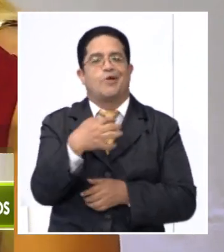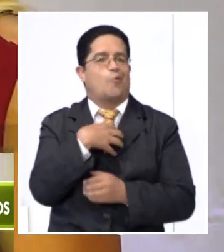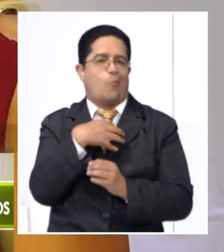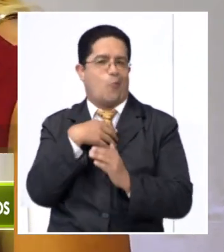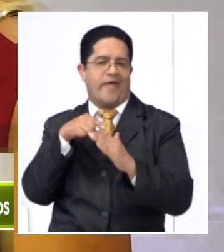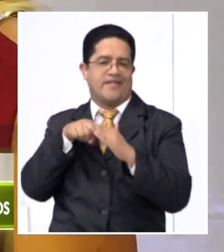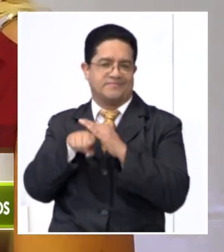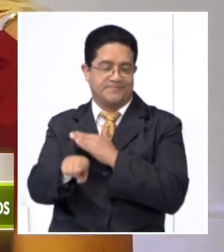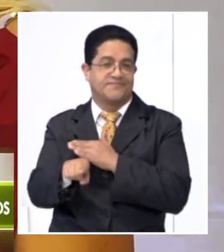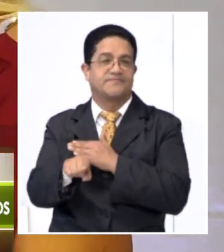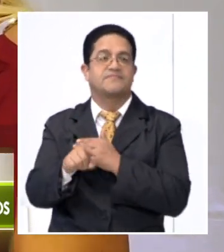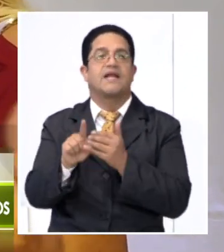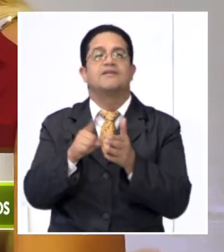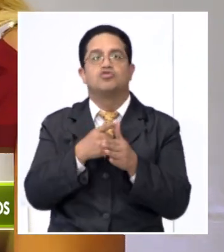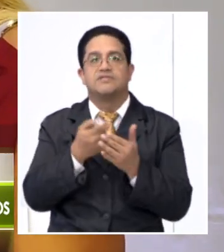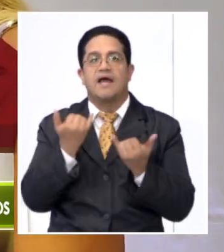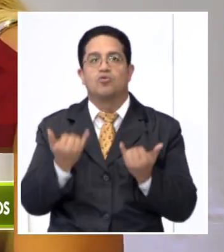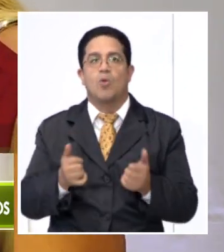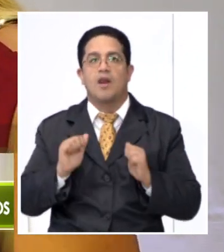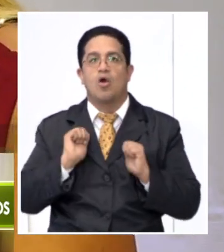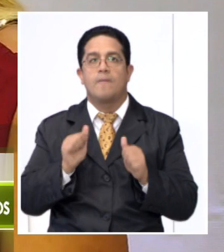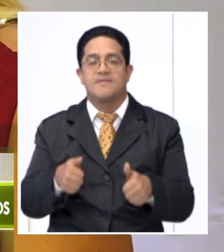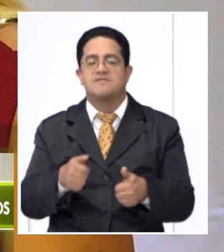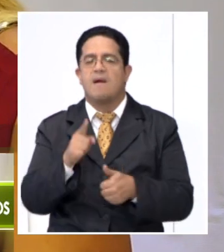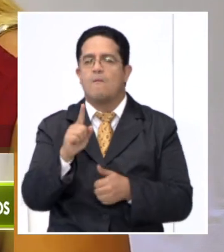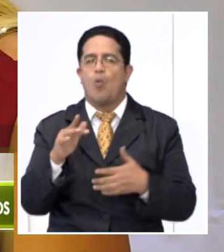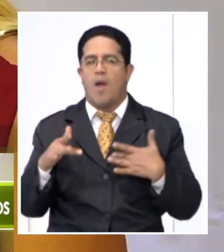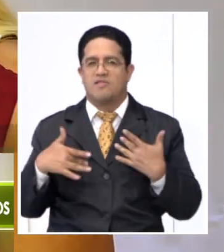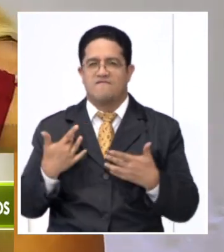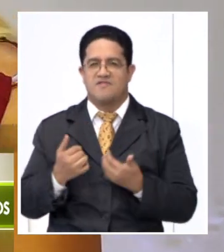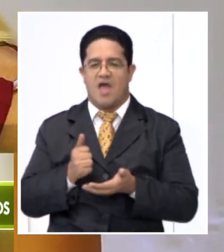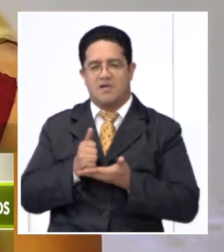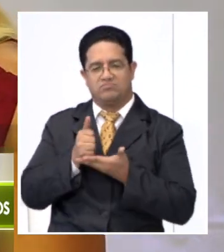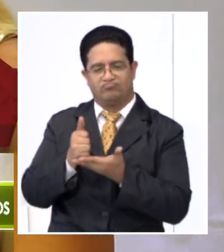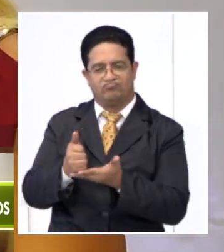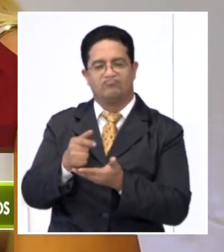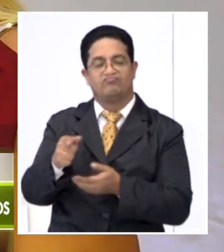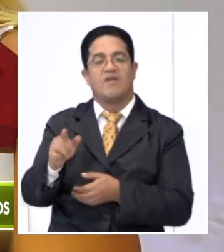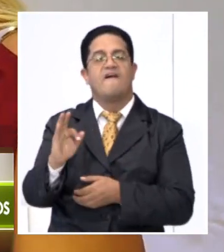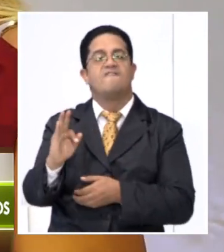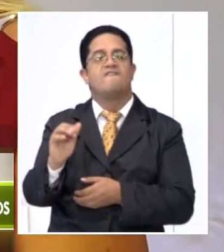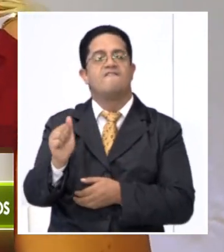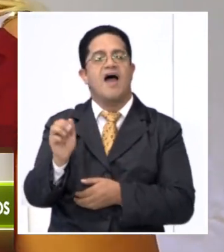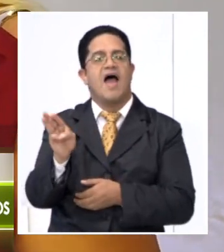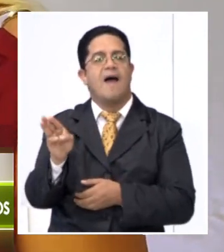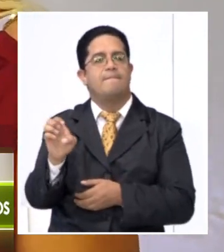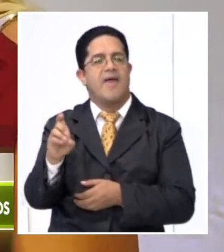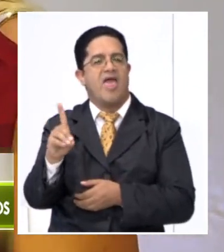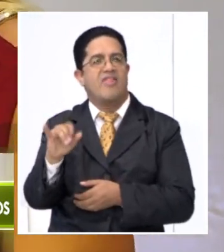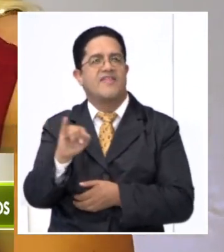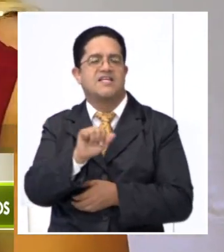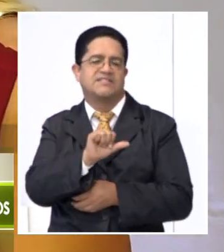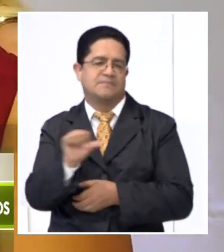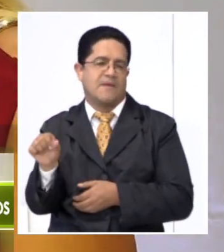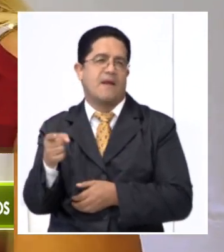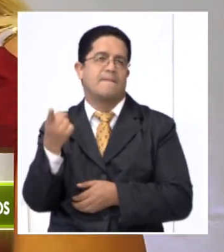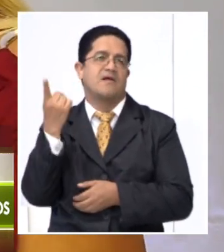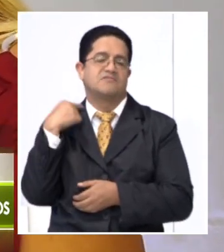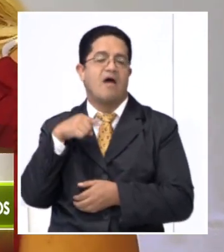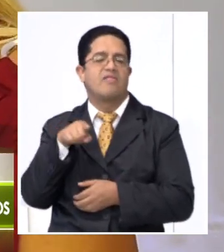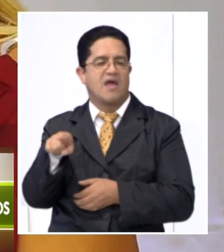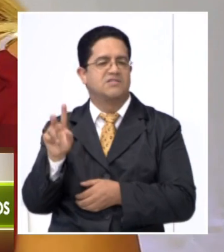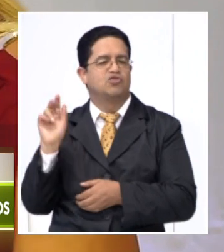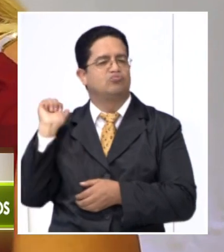nosotros llegar. En la actualidad empezamos con una actividad apoyando a la Fundación Estapedium este fin de semana pasado en el Tocuyo, donde ellos tienen 26